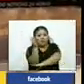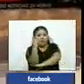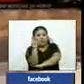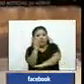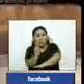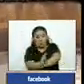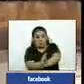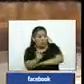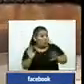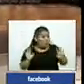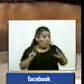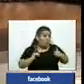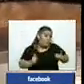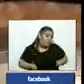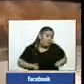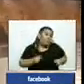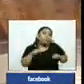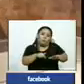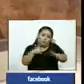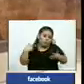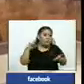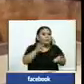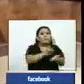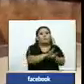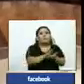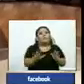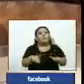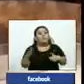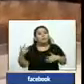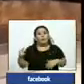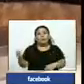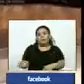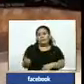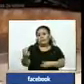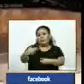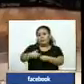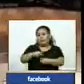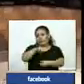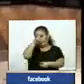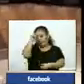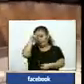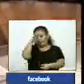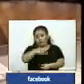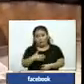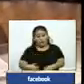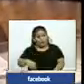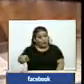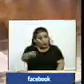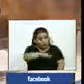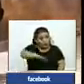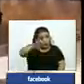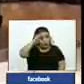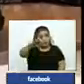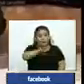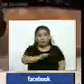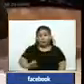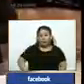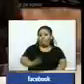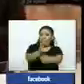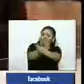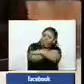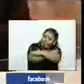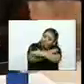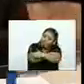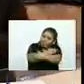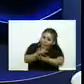régimen de Nicolás Maduro, él lo hará después de asumir el poder en Guatemala. Amigos de El Salvador, les saluda Axel Cardona. Un abrazo fuerte